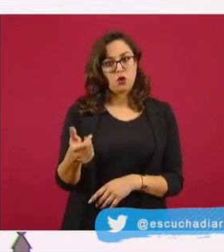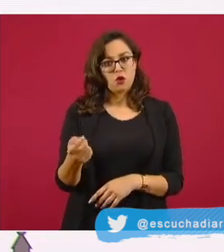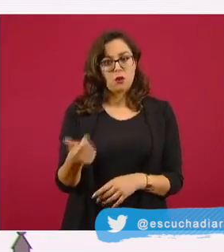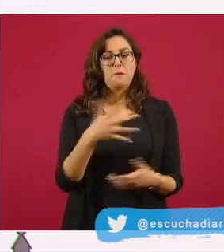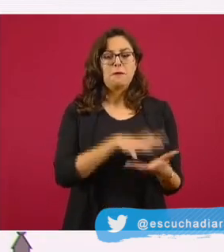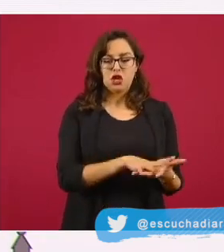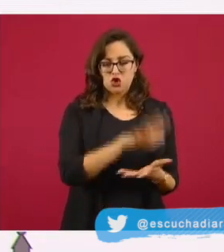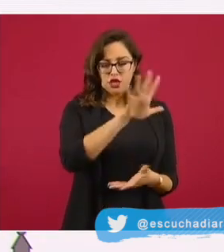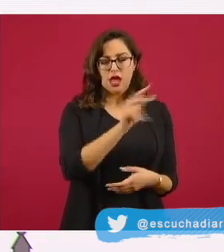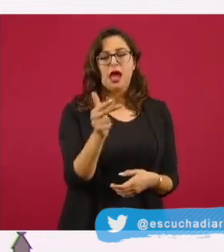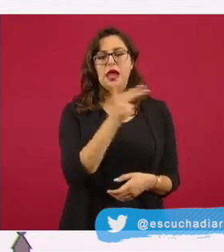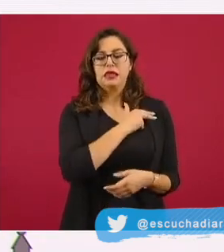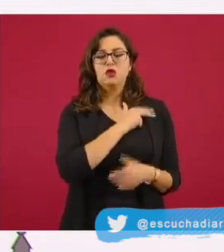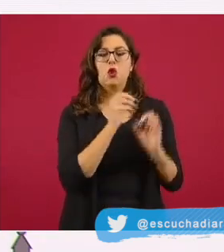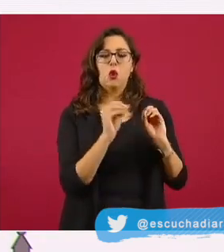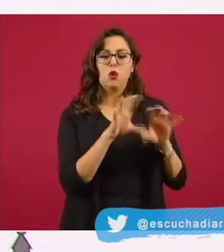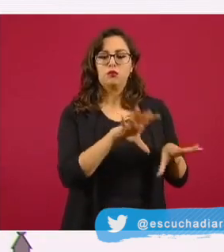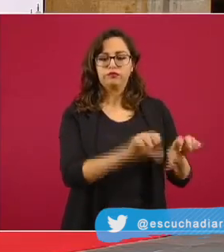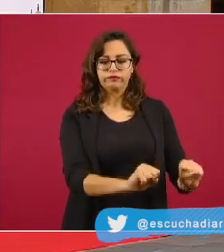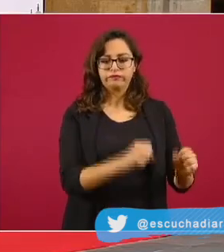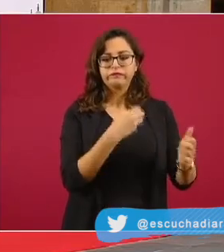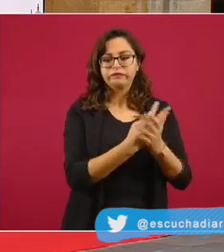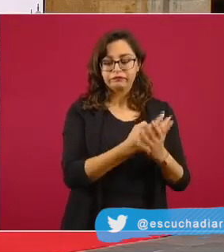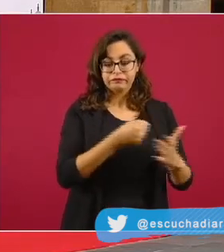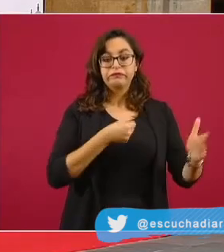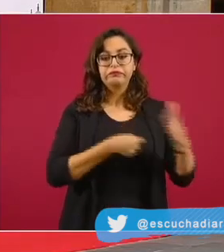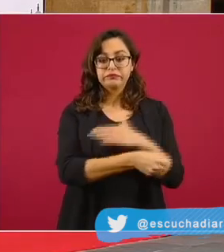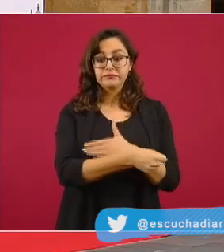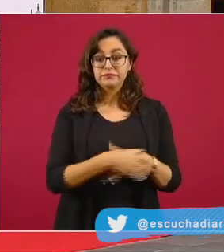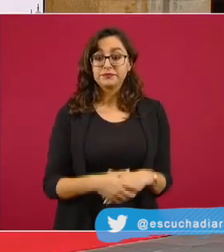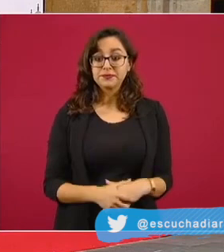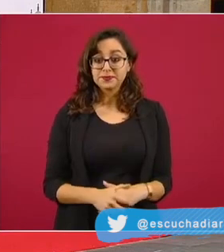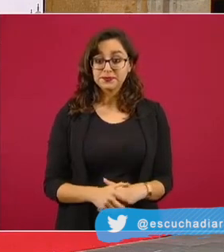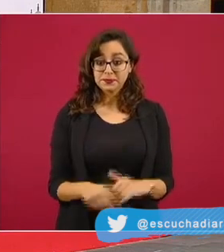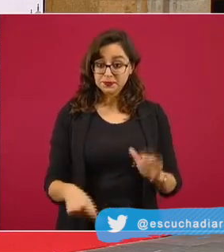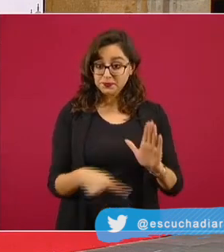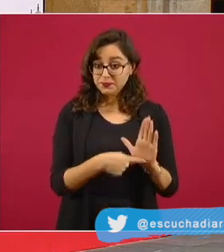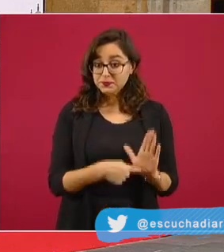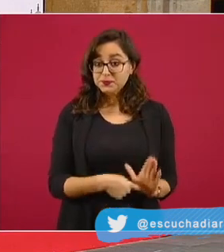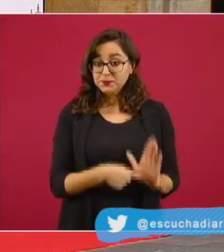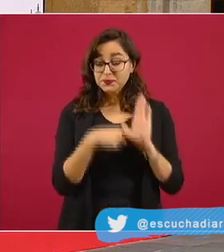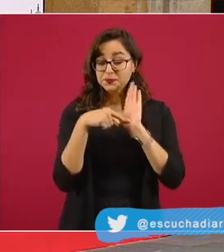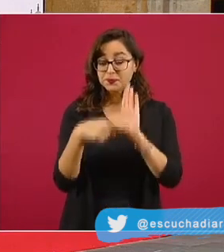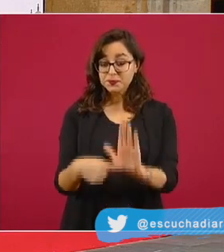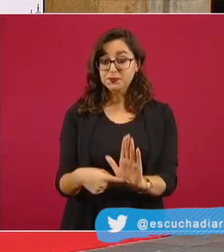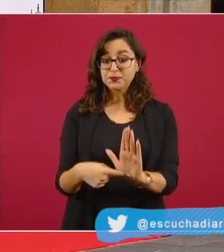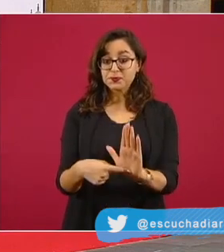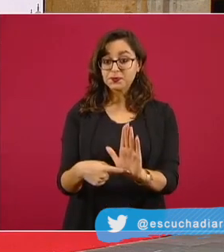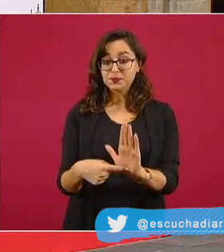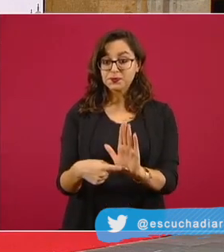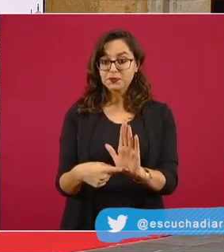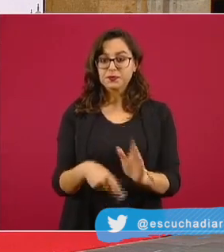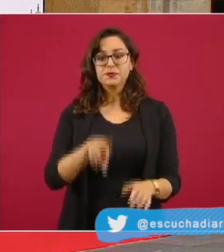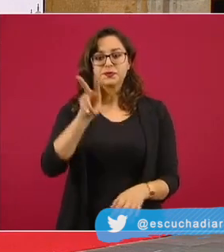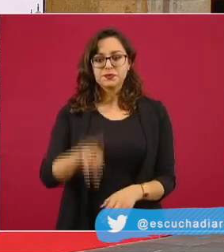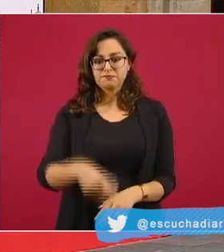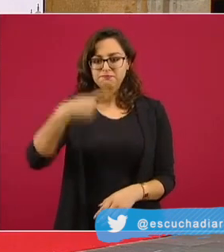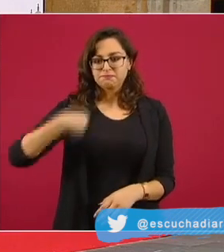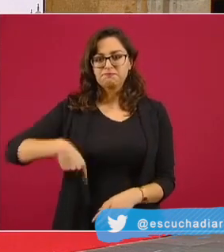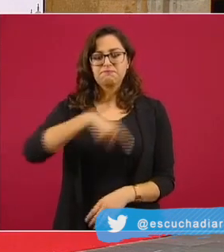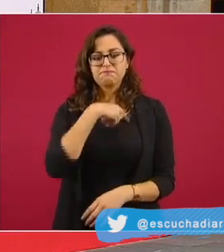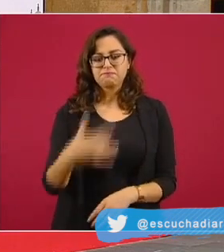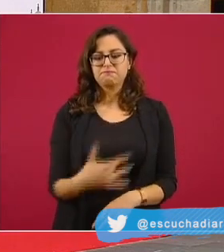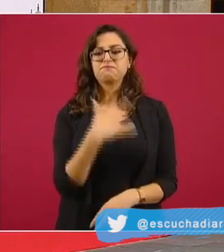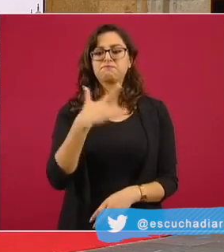y detenidos. Se demuestra así que nos mueve una convicción